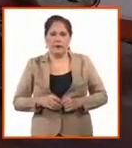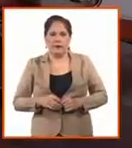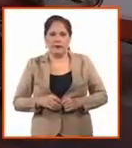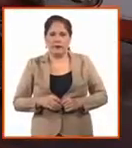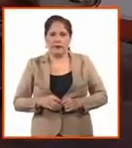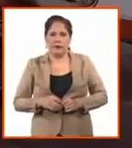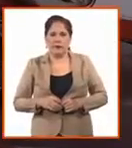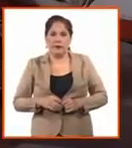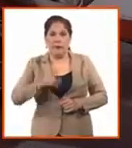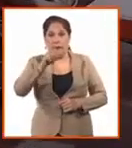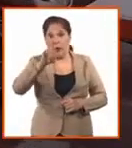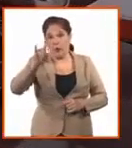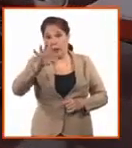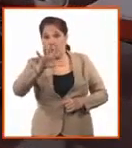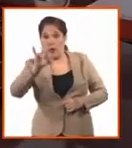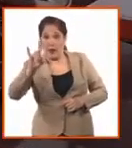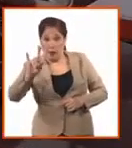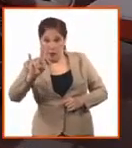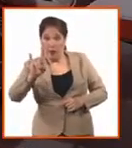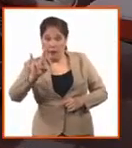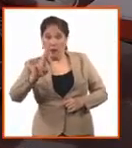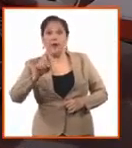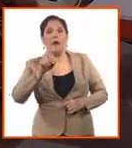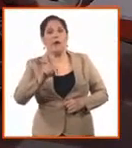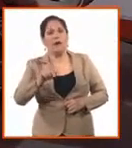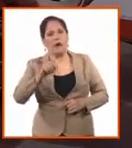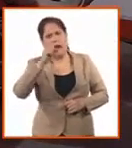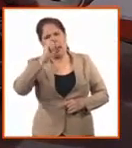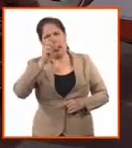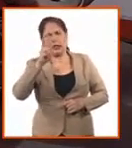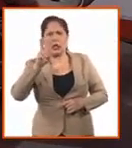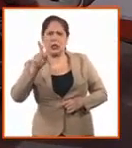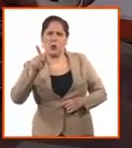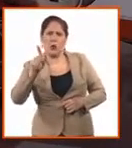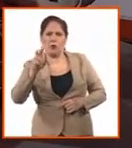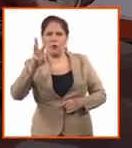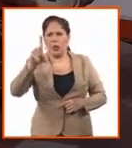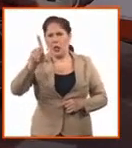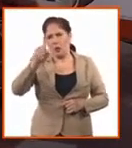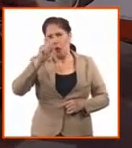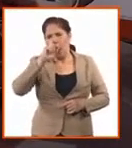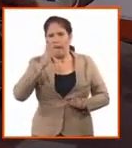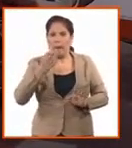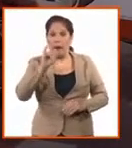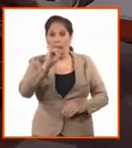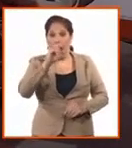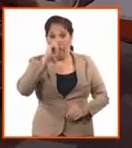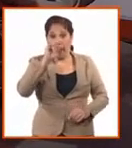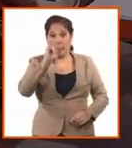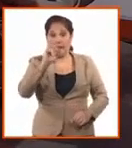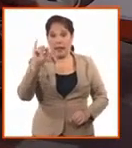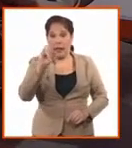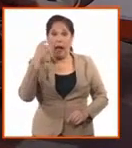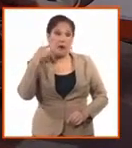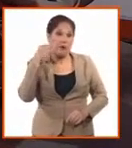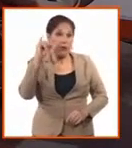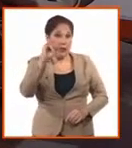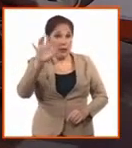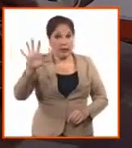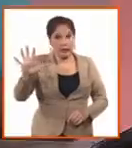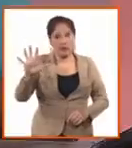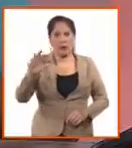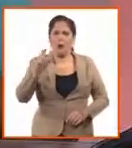59 estaba en sus 31 o sea y en el 65 estado en sus